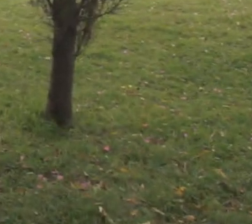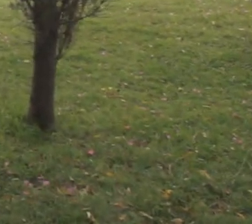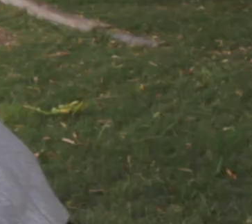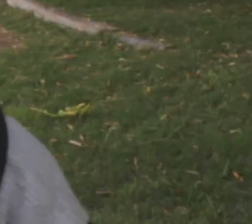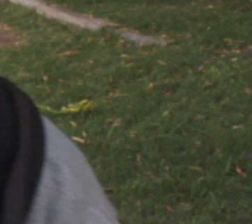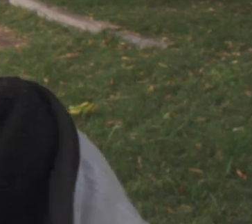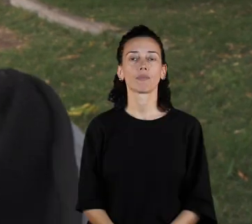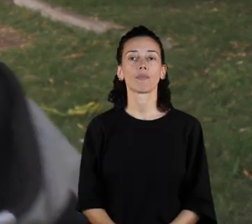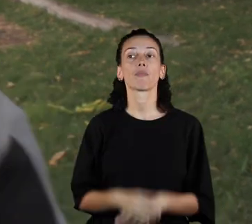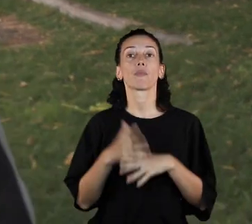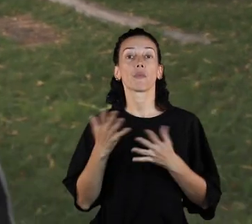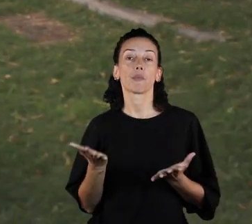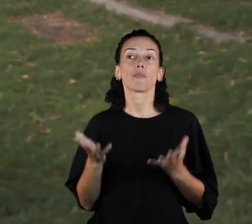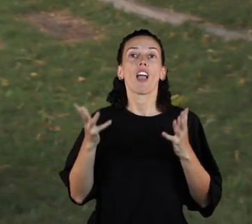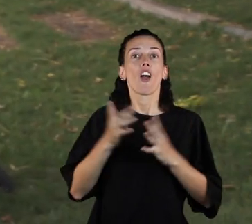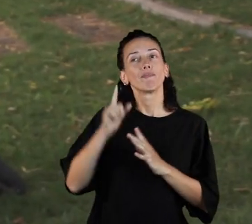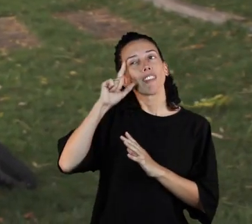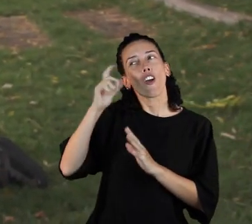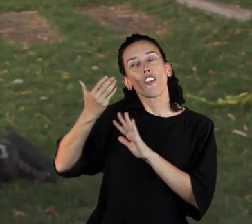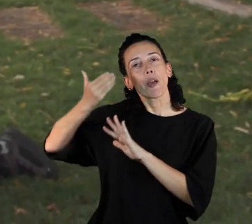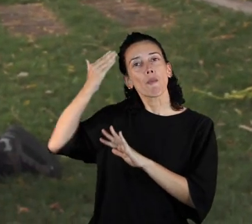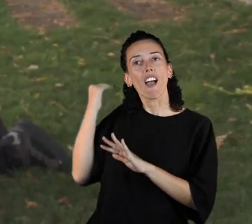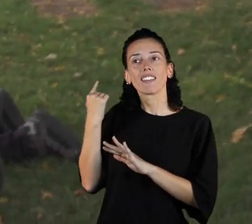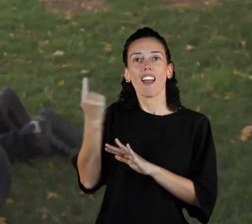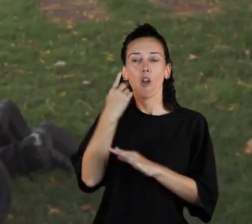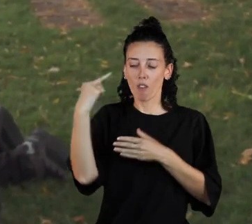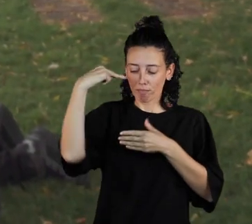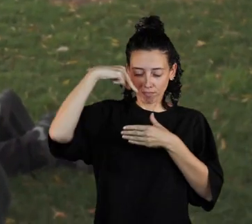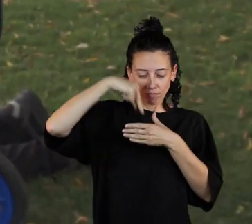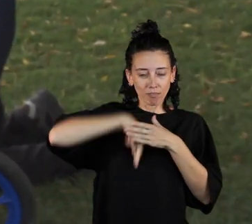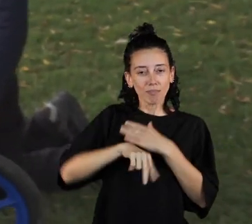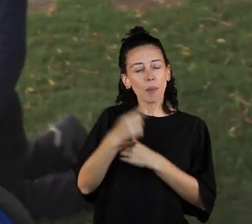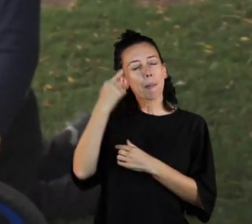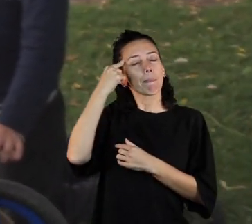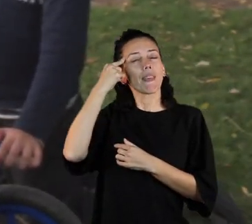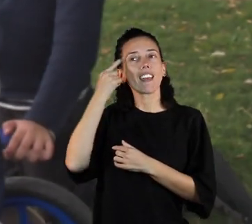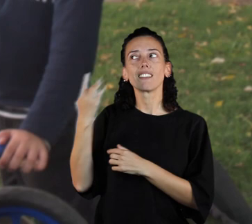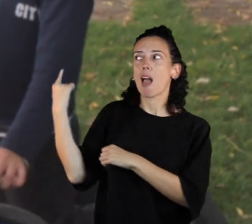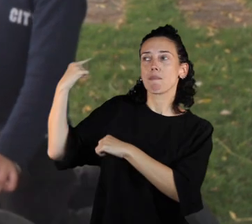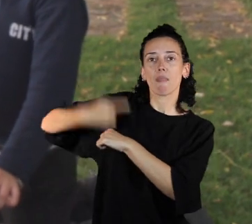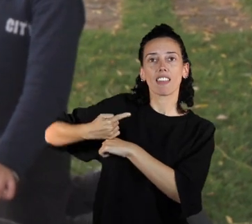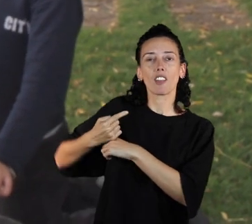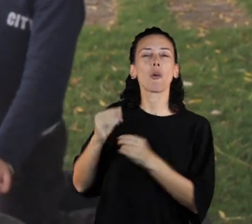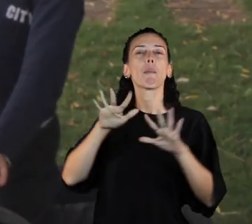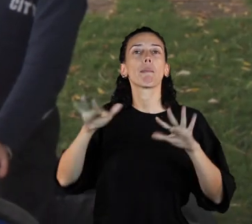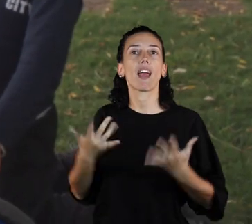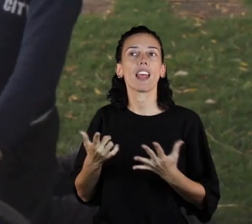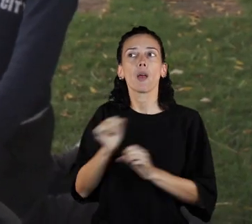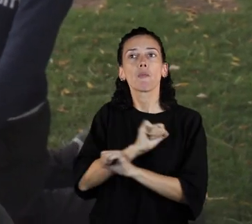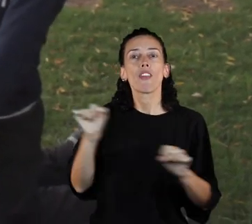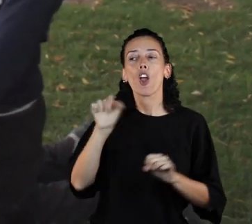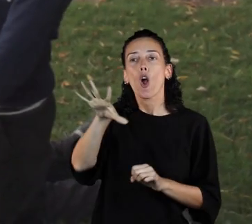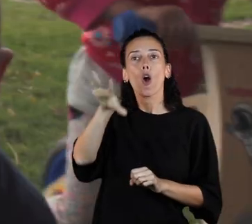Un poco retomando esto de que es empezar por cada uno y para por cada una, y para entender